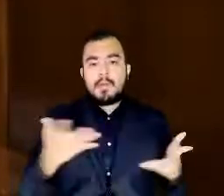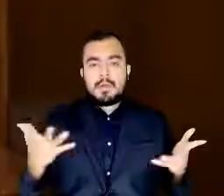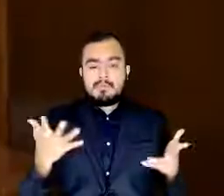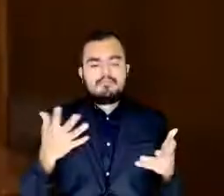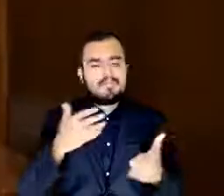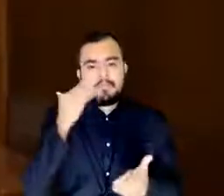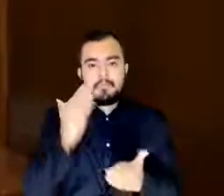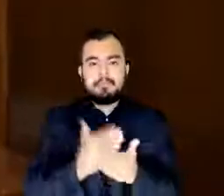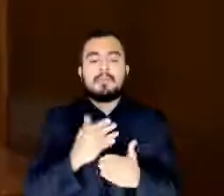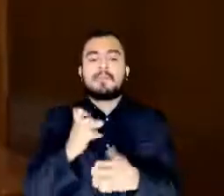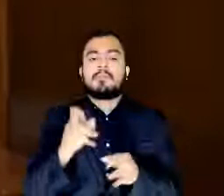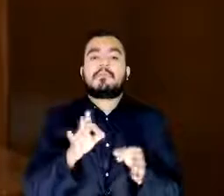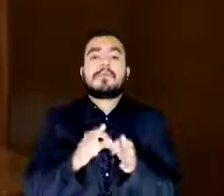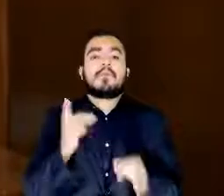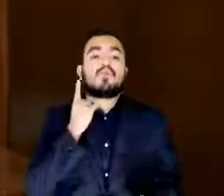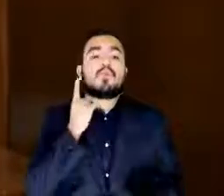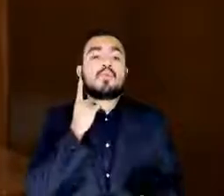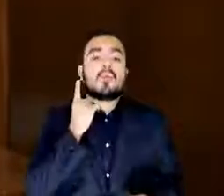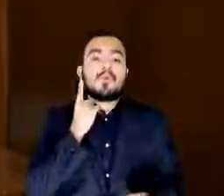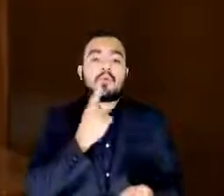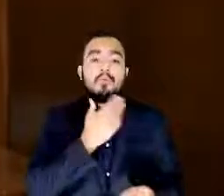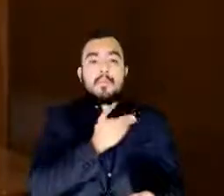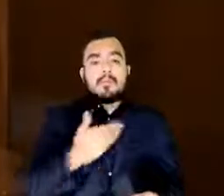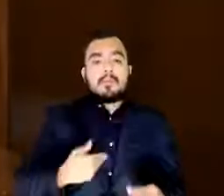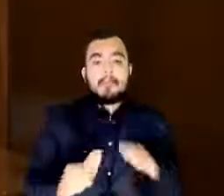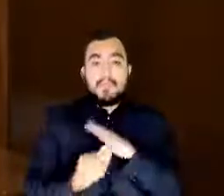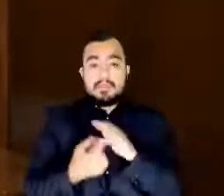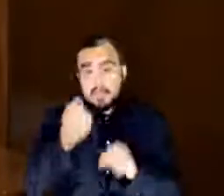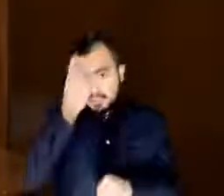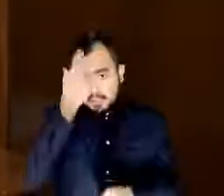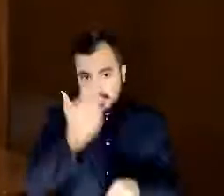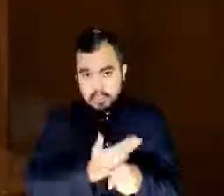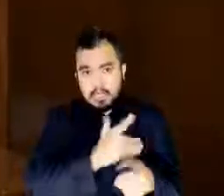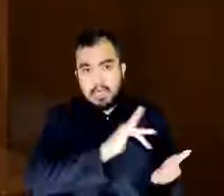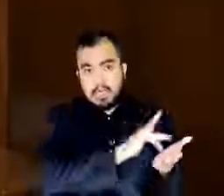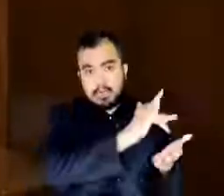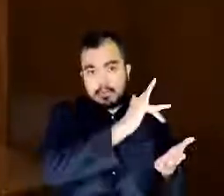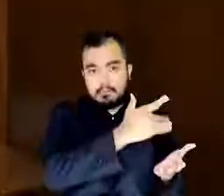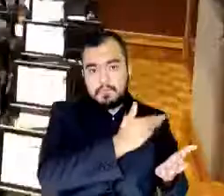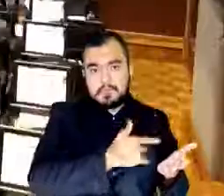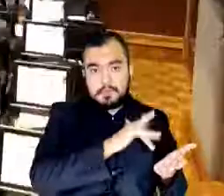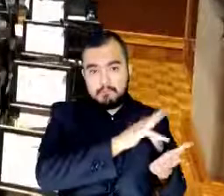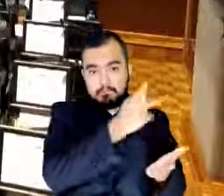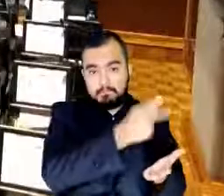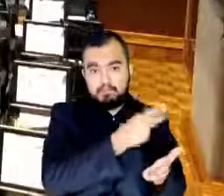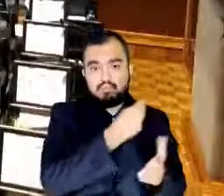Muchísimas gracias por su atención. Presidente, mesa directiva, les agradezco. Muchísimas gracias.